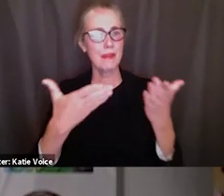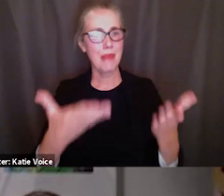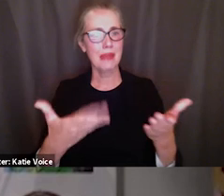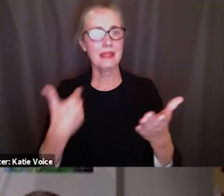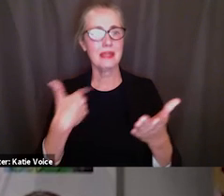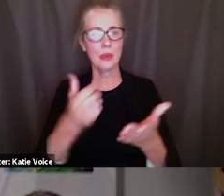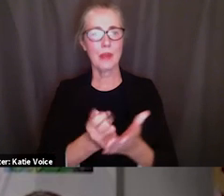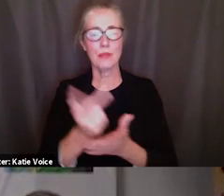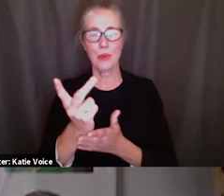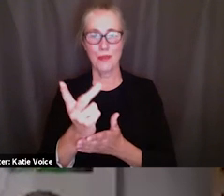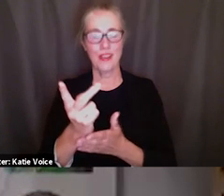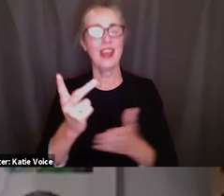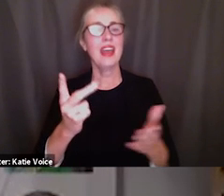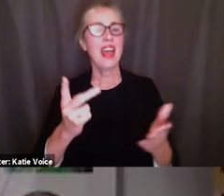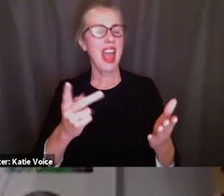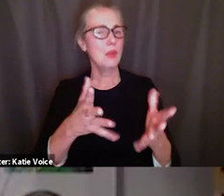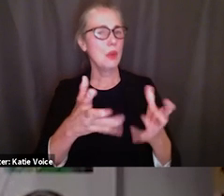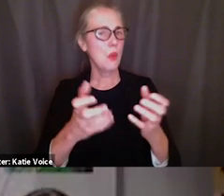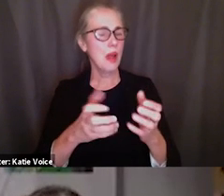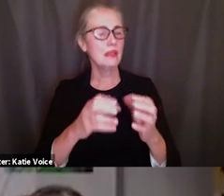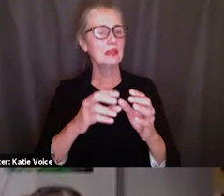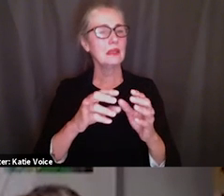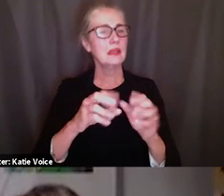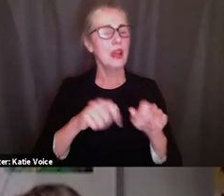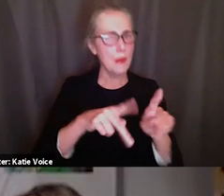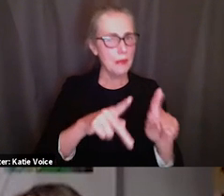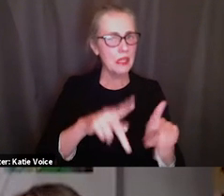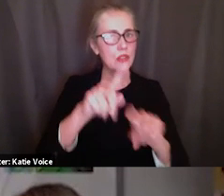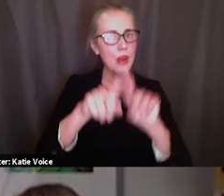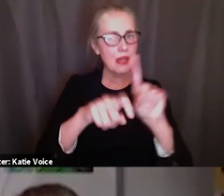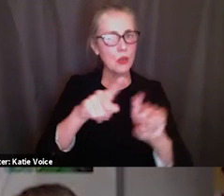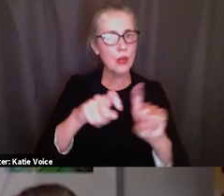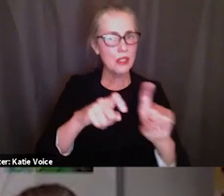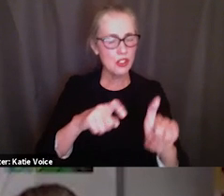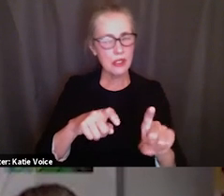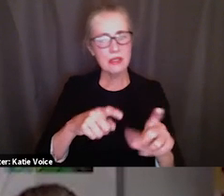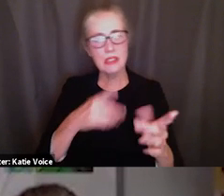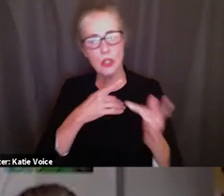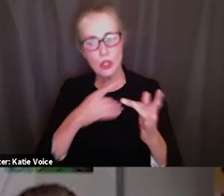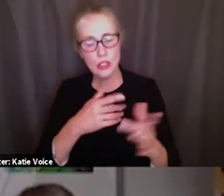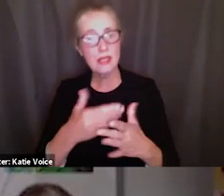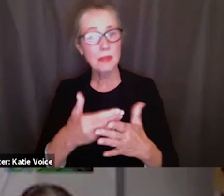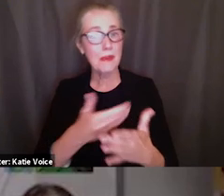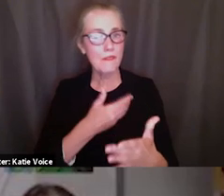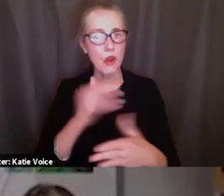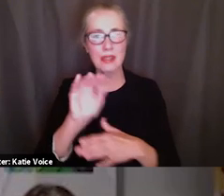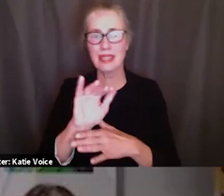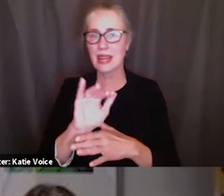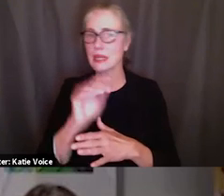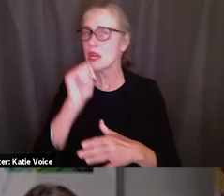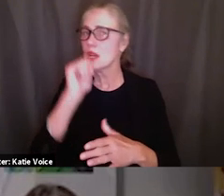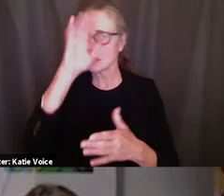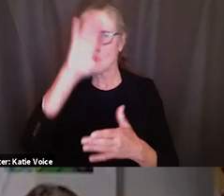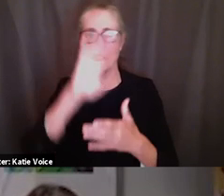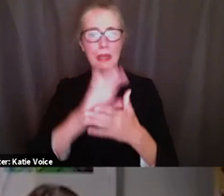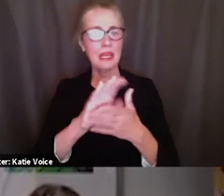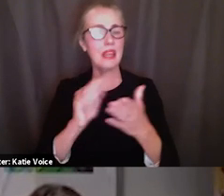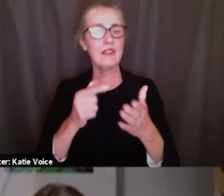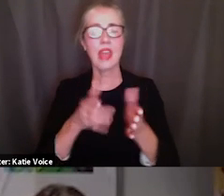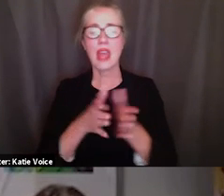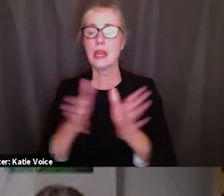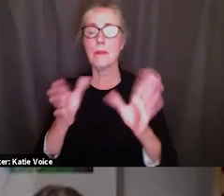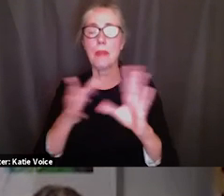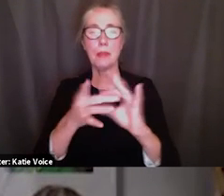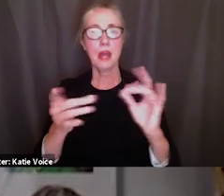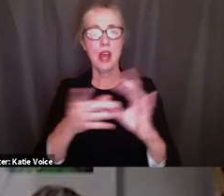la oportunidad de considerar y hacer preguntas acerca de estos asuntos antes de esta noche. Así que primero que nada, me parece que no hay